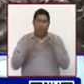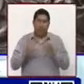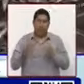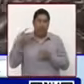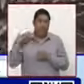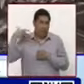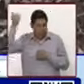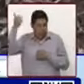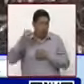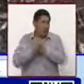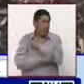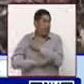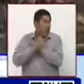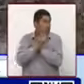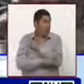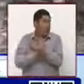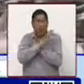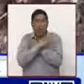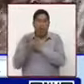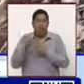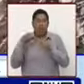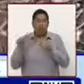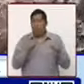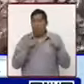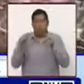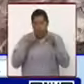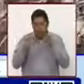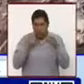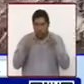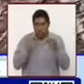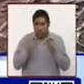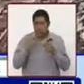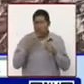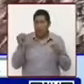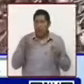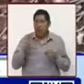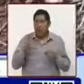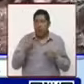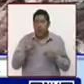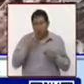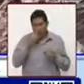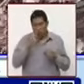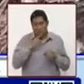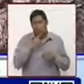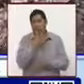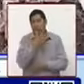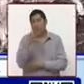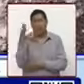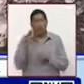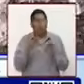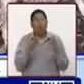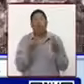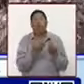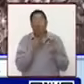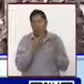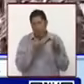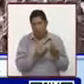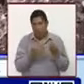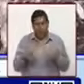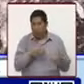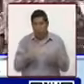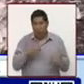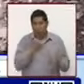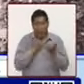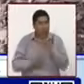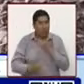su jefatura nacional y para tomar las acciones que correspondan para evitar la intervención de familias que estarían